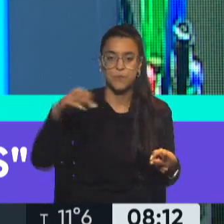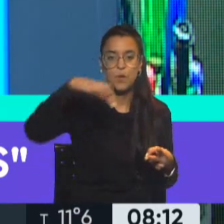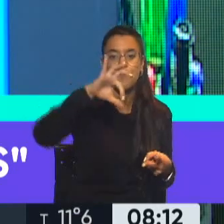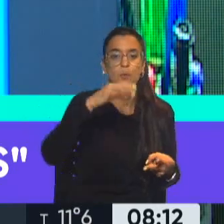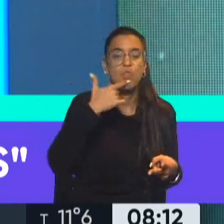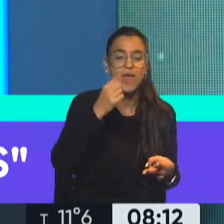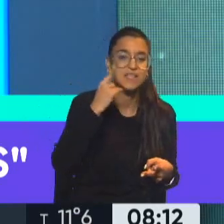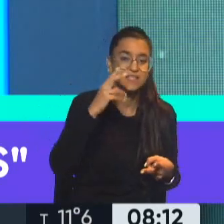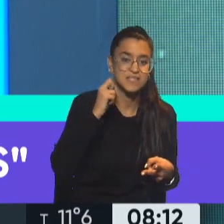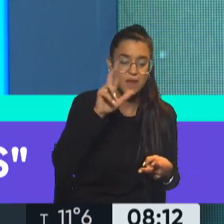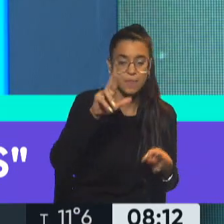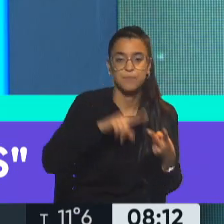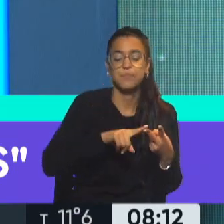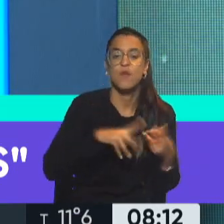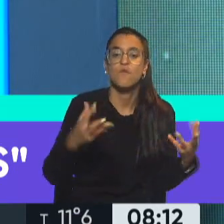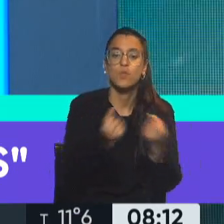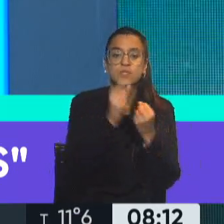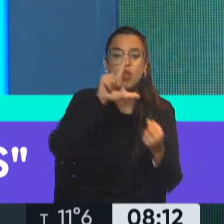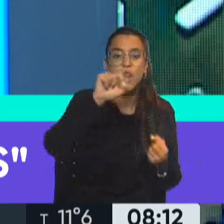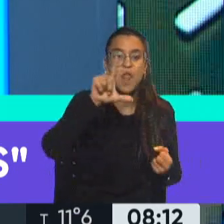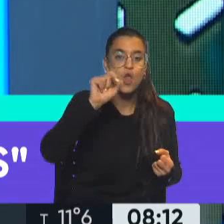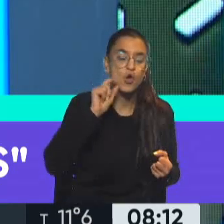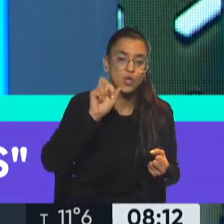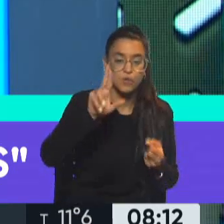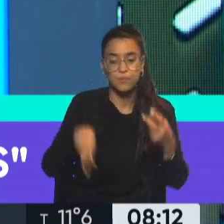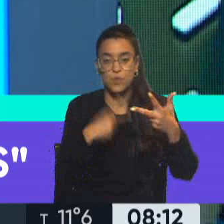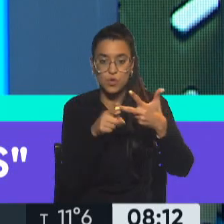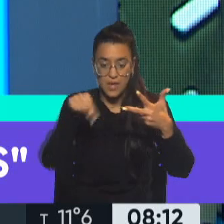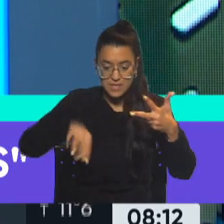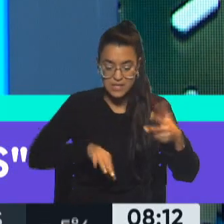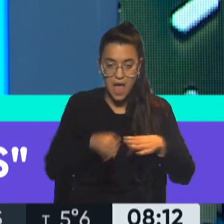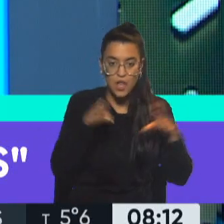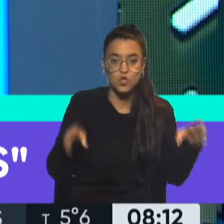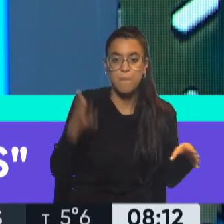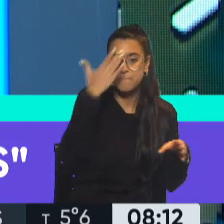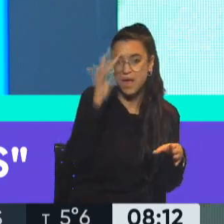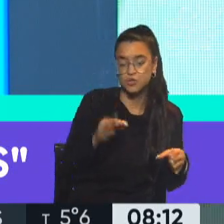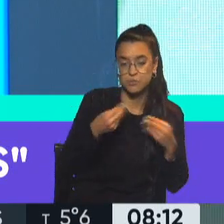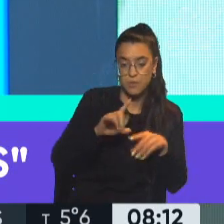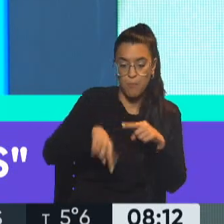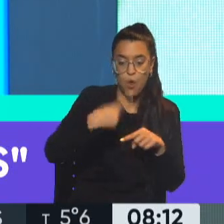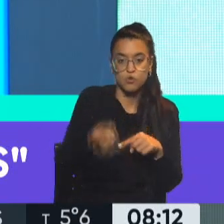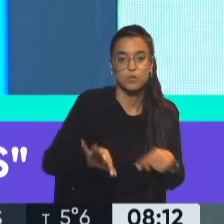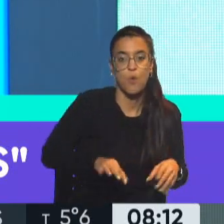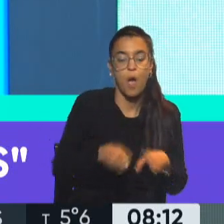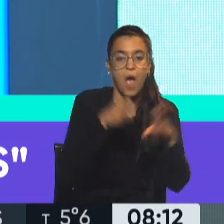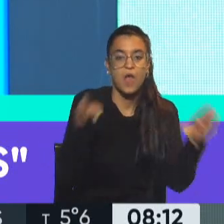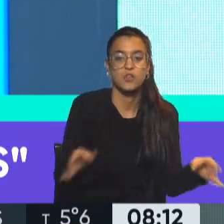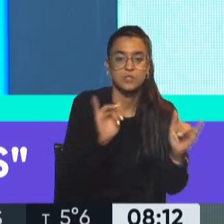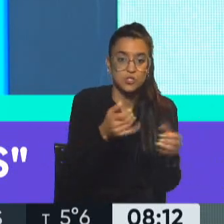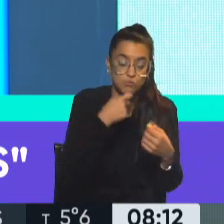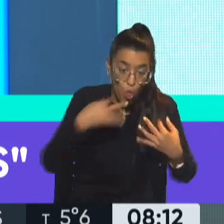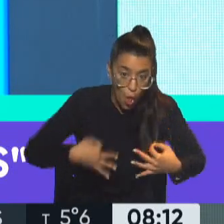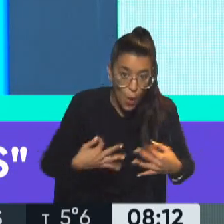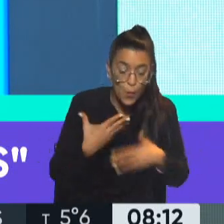Podaiser de Fundación Leloir, y después estaría la nuestra que empezamos este año en marzo. Y el año que viene estaríamos, si todo sigue bien,